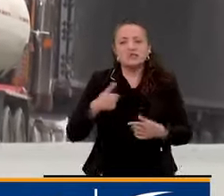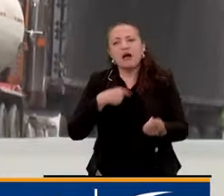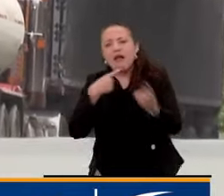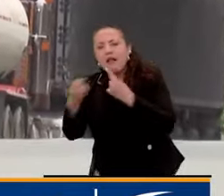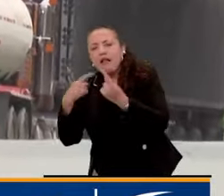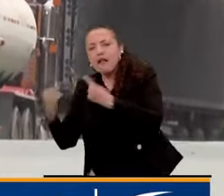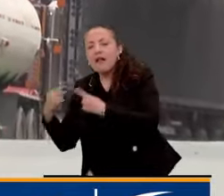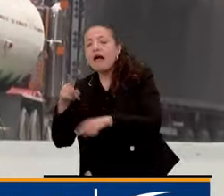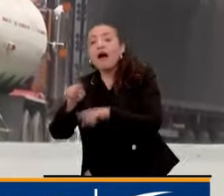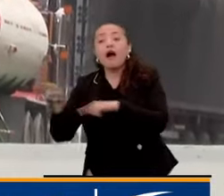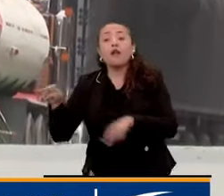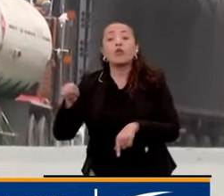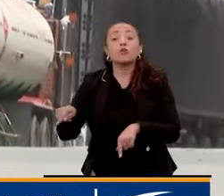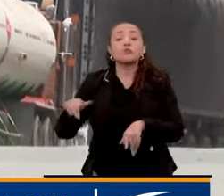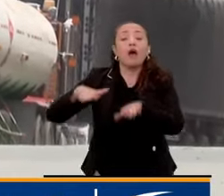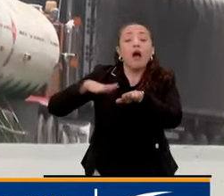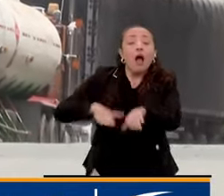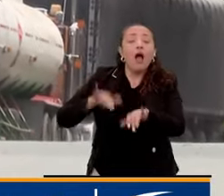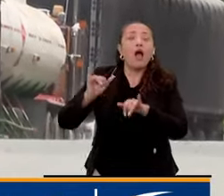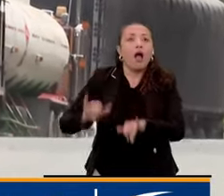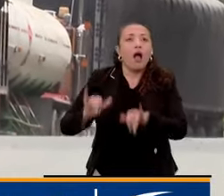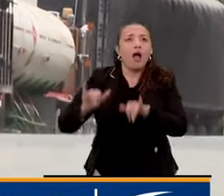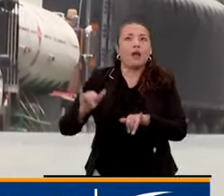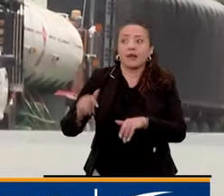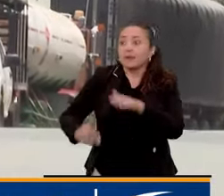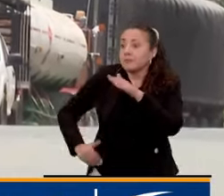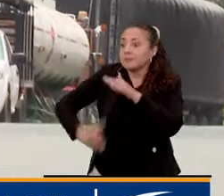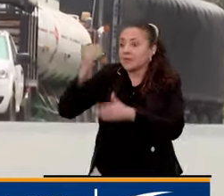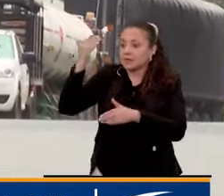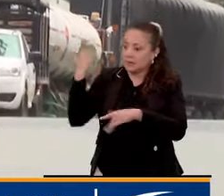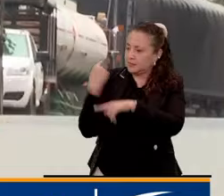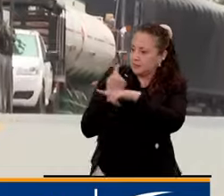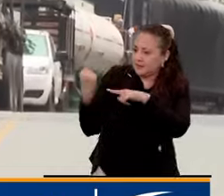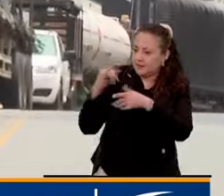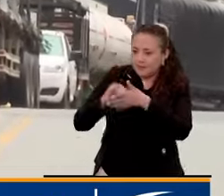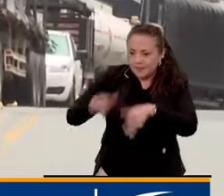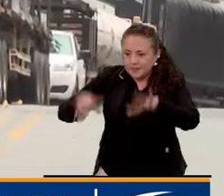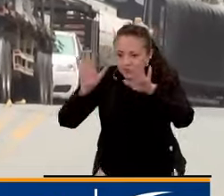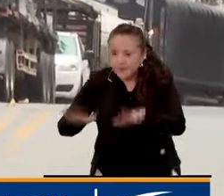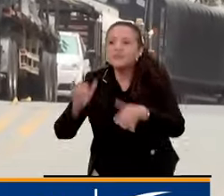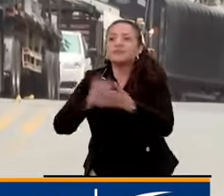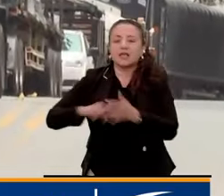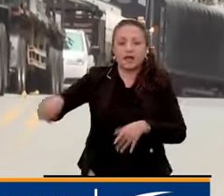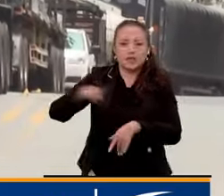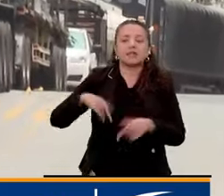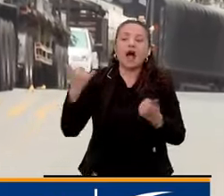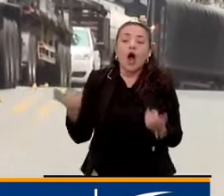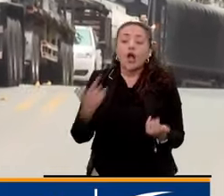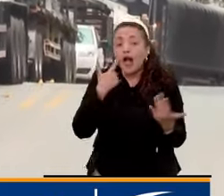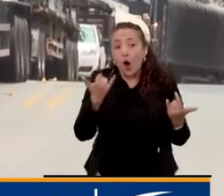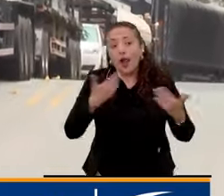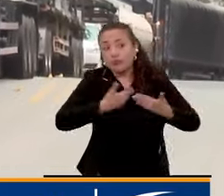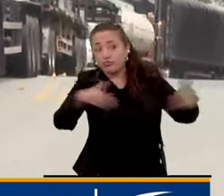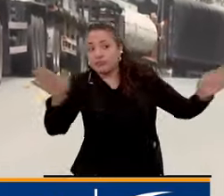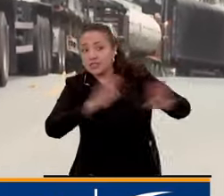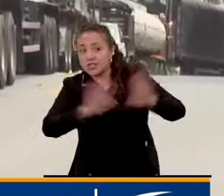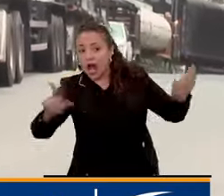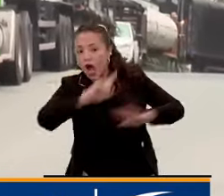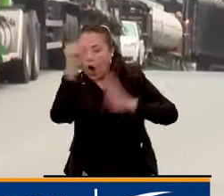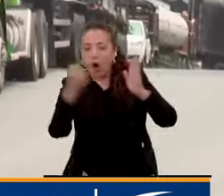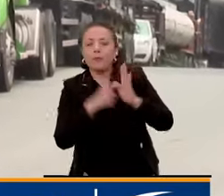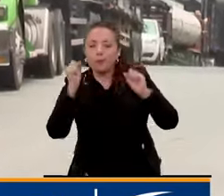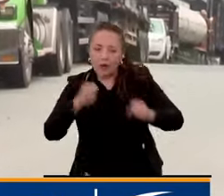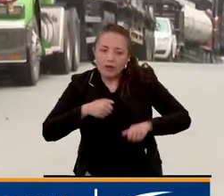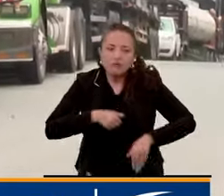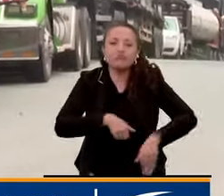muchos que están aquí parqueados desde inicio de semana qué esperan Pues que se habilite totalmente Este paso para poder llevar